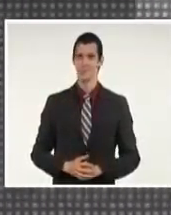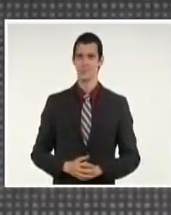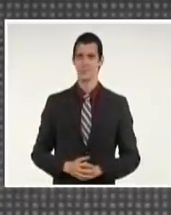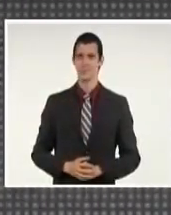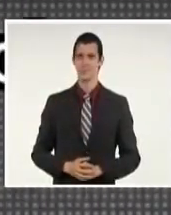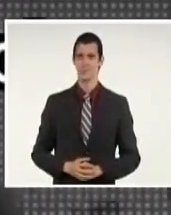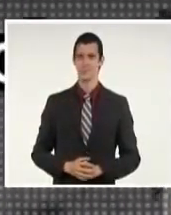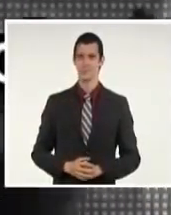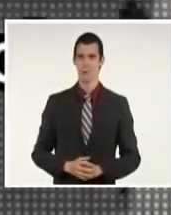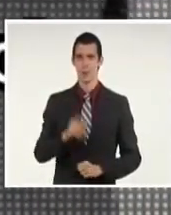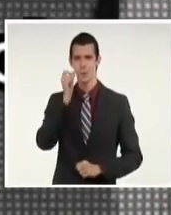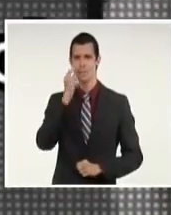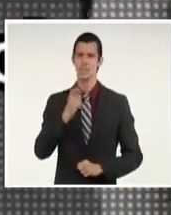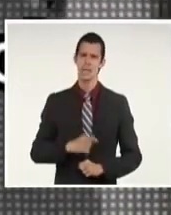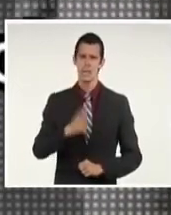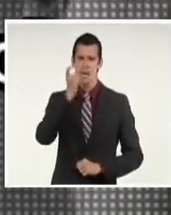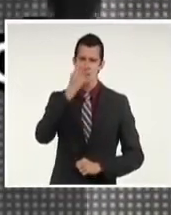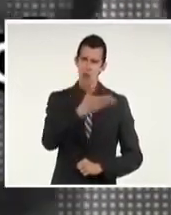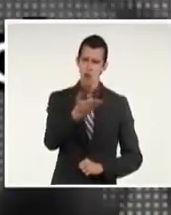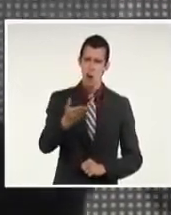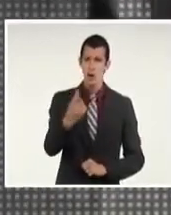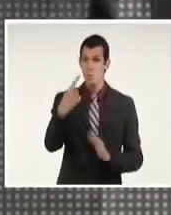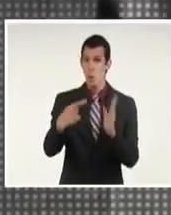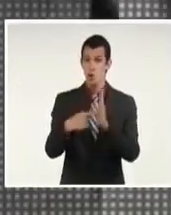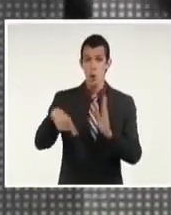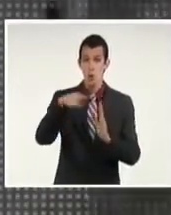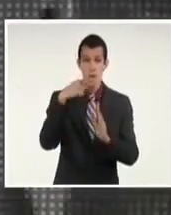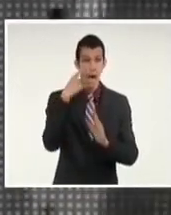Señores, escúcheme bien lo que voy a decir.